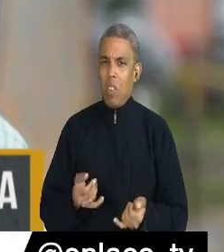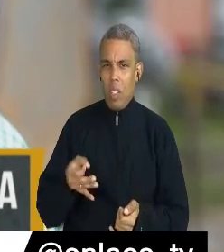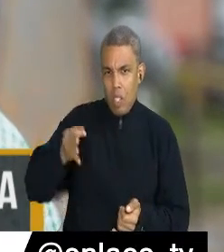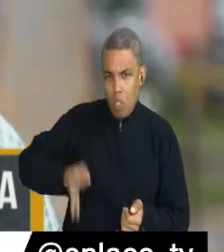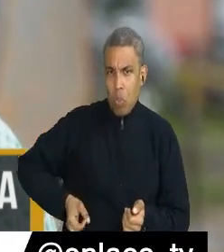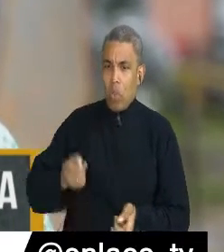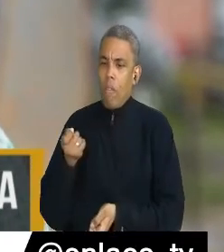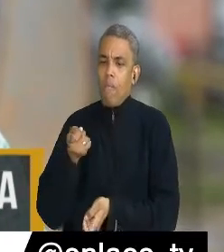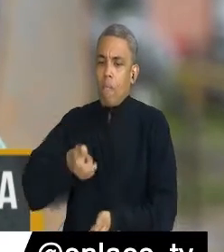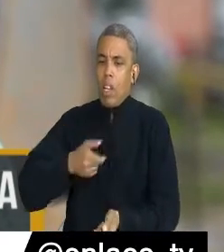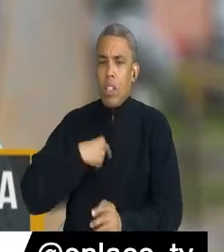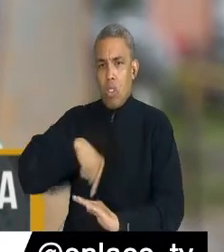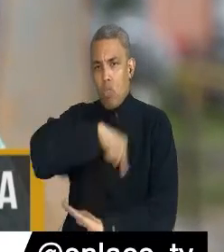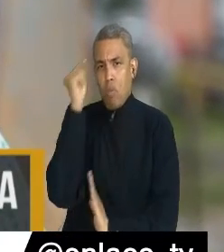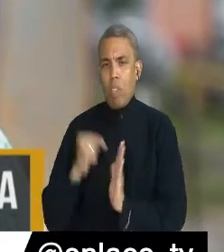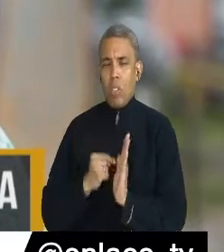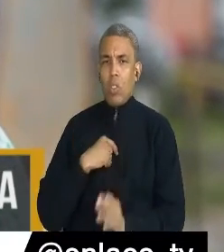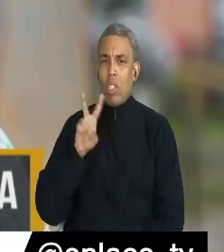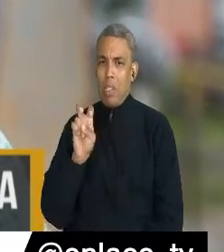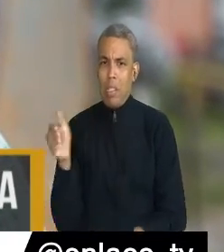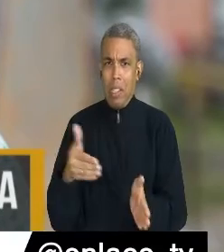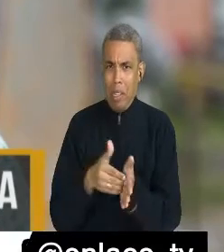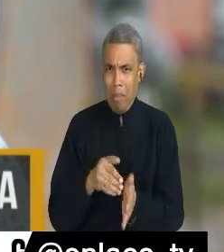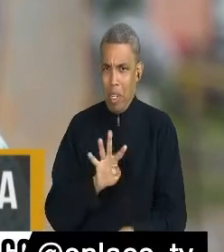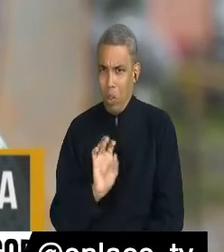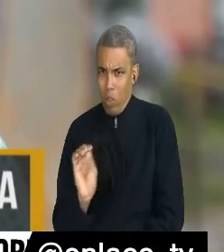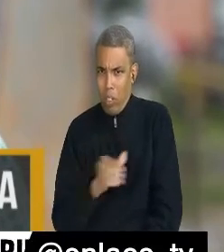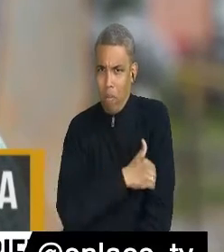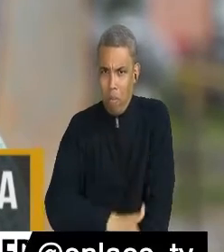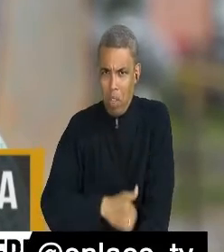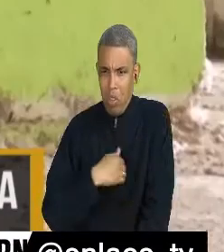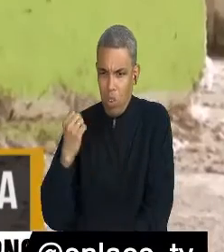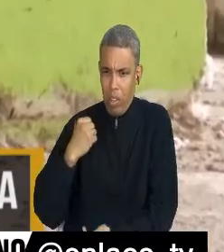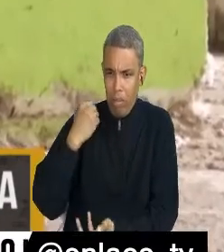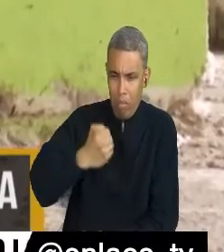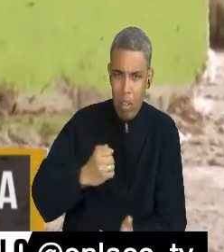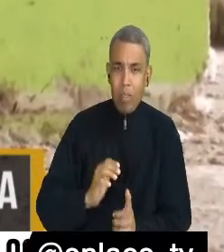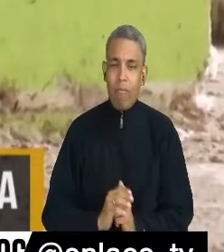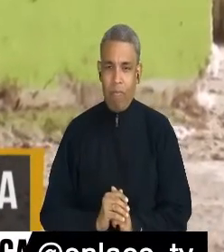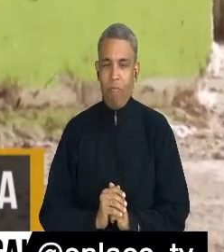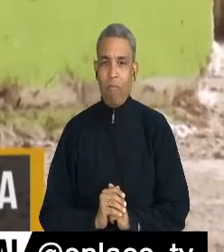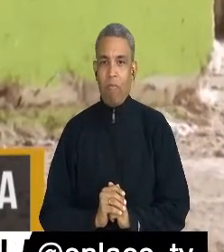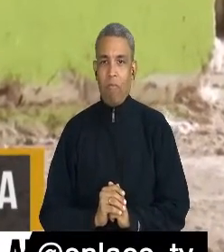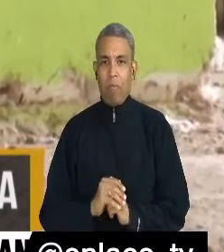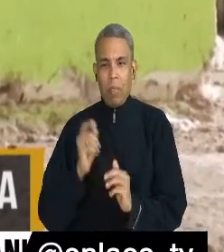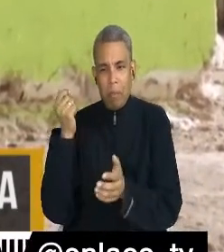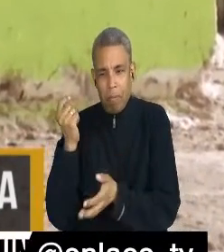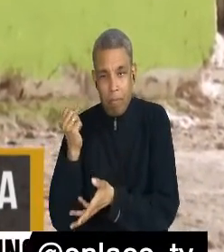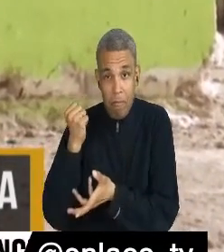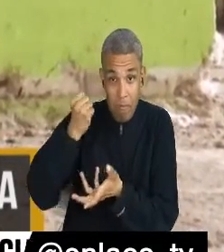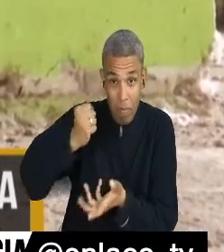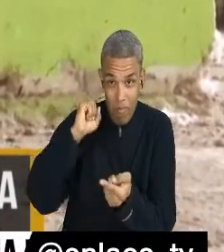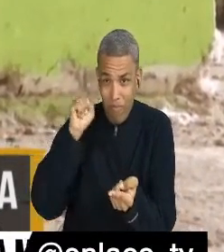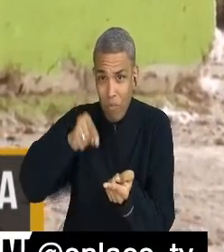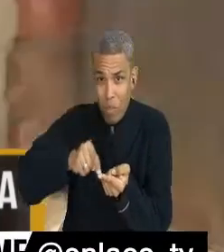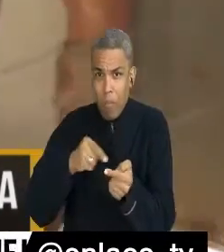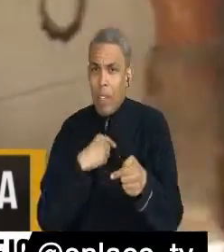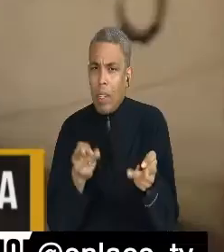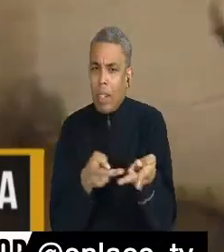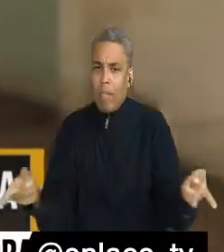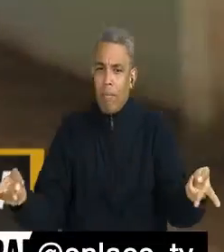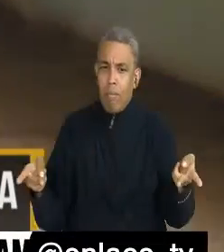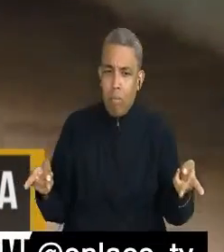258 millones y un valor de interventoría de 375 millones dentro de la proyección que se tiene en este plantel está la construcción